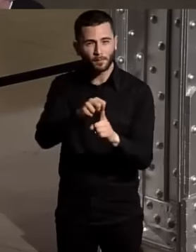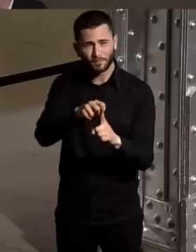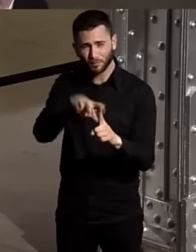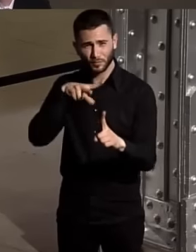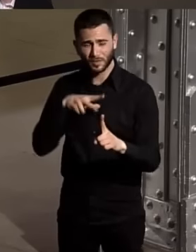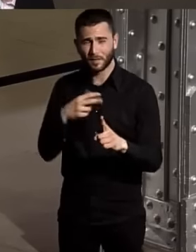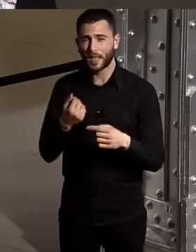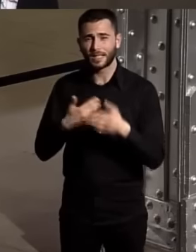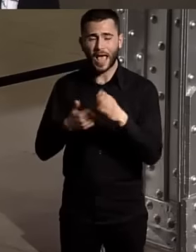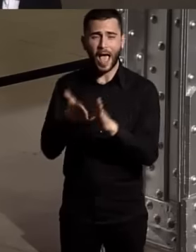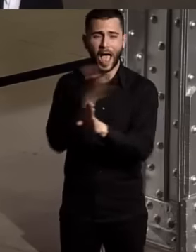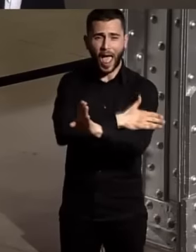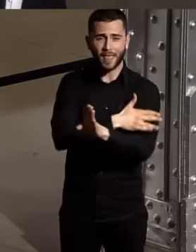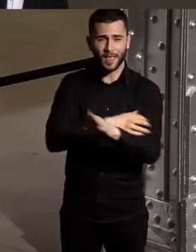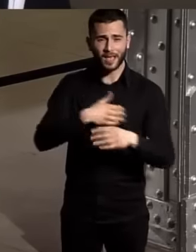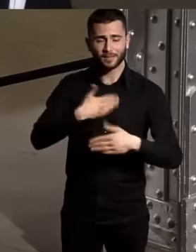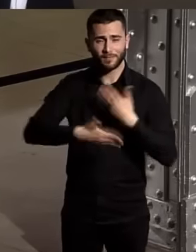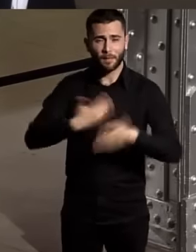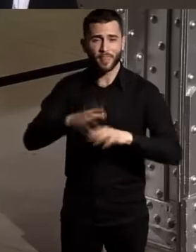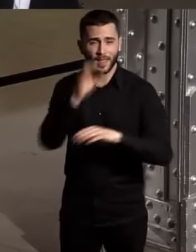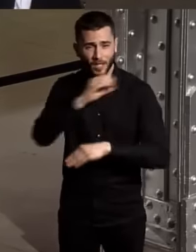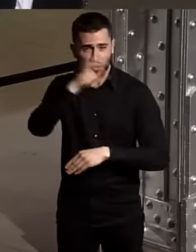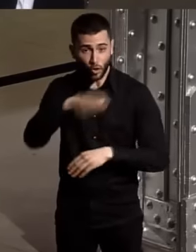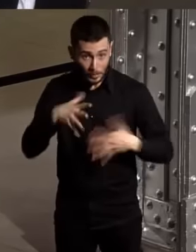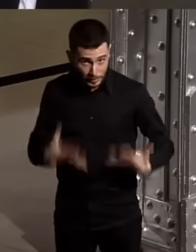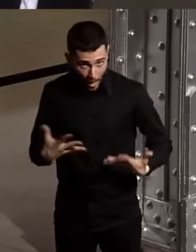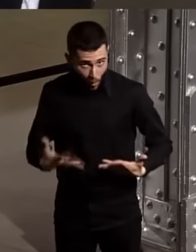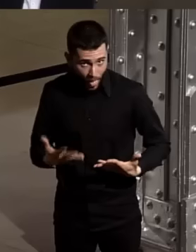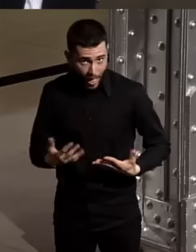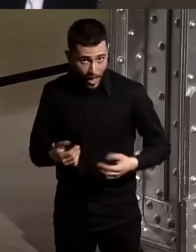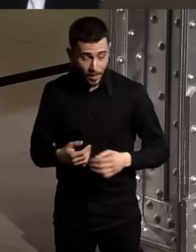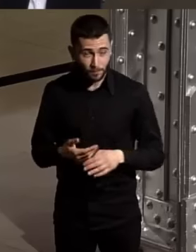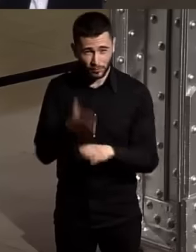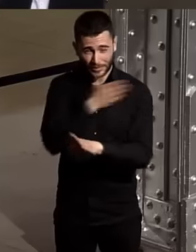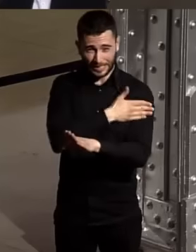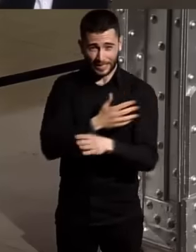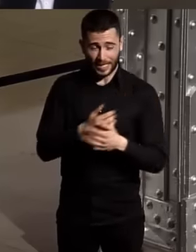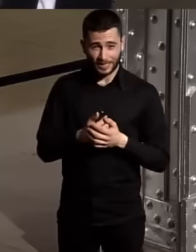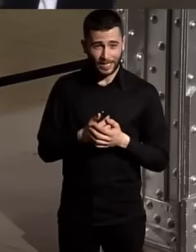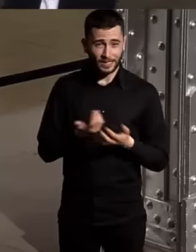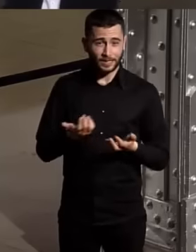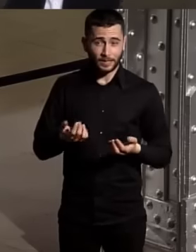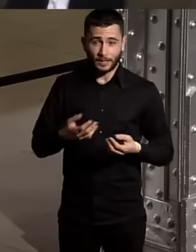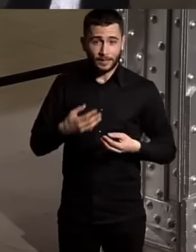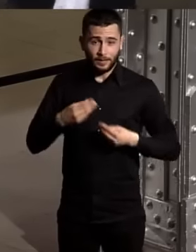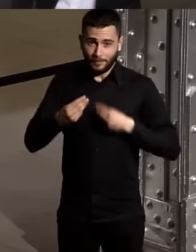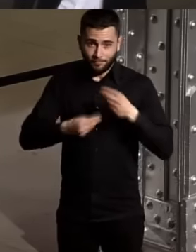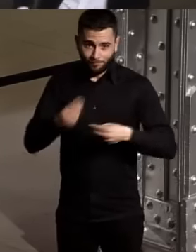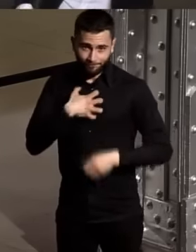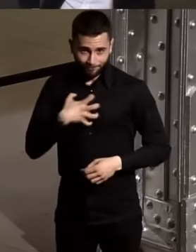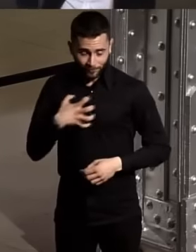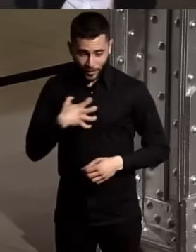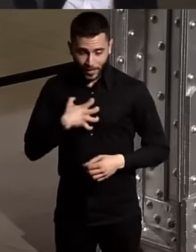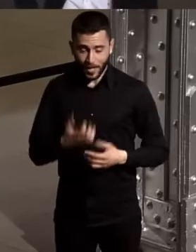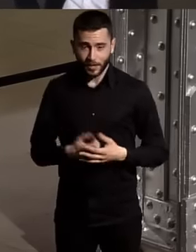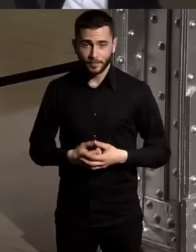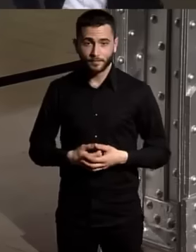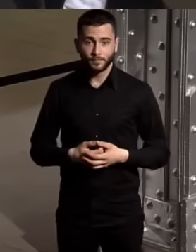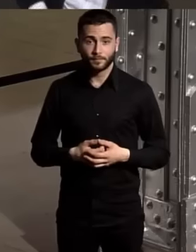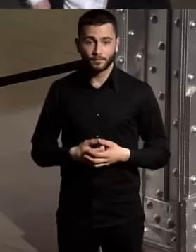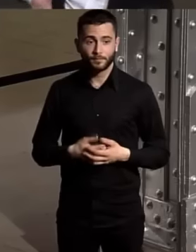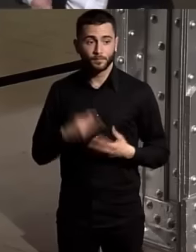antes de los avances tecnológicos que hay hoy en día eh Pues no se podían no se podían hacer qué está pasando impensable sea